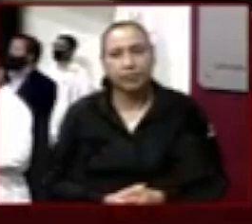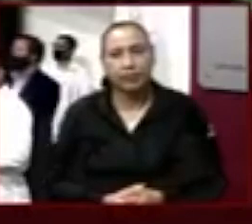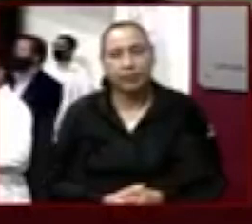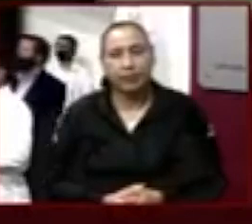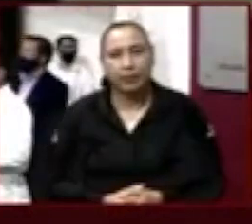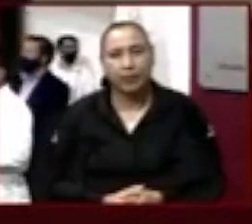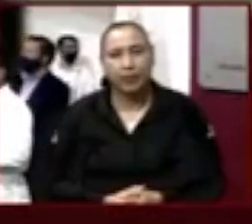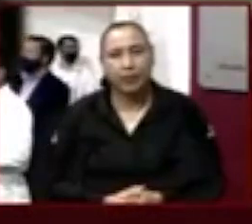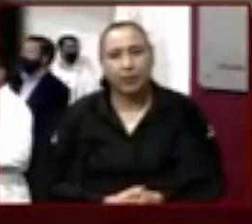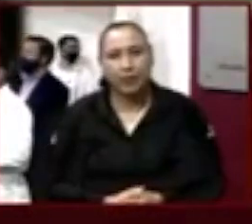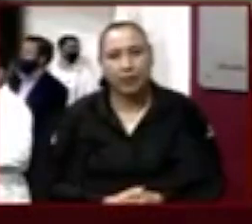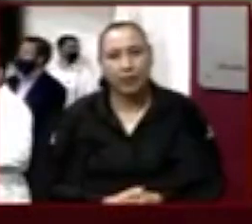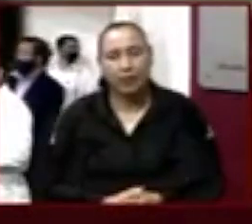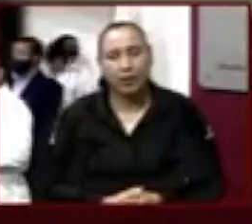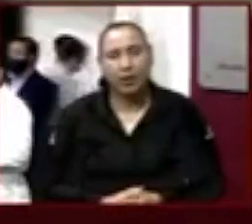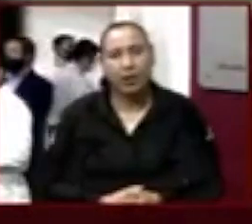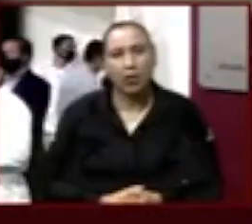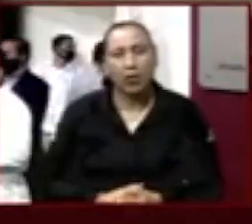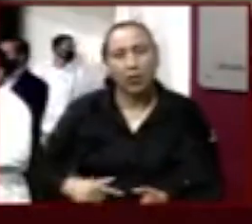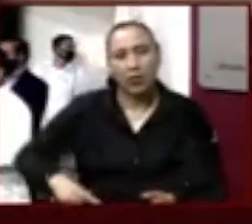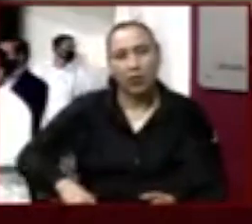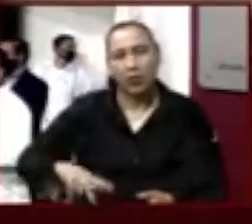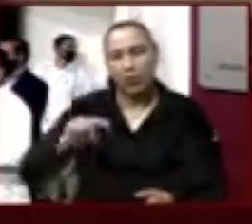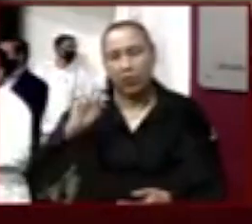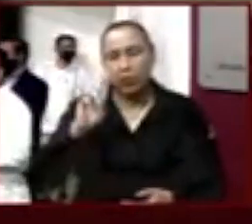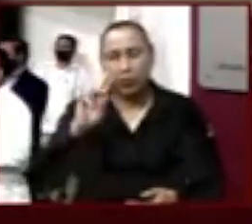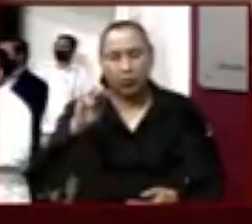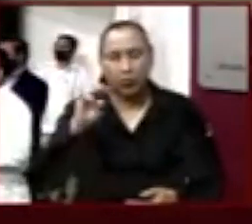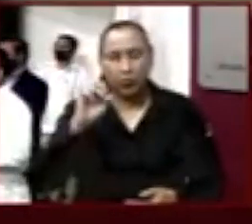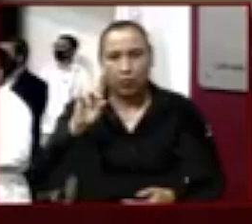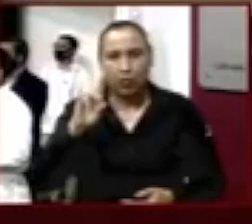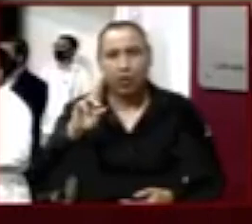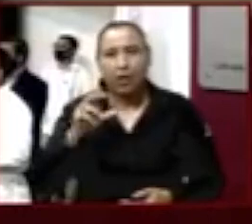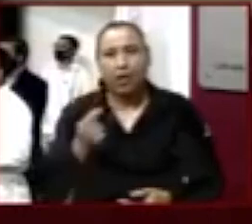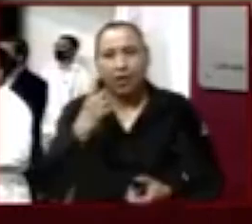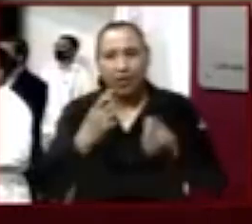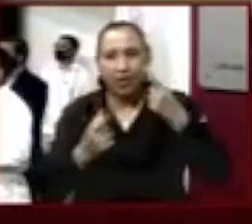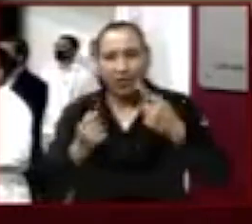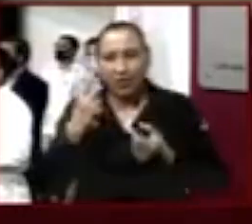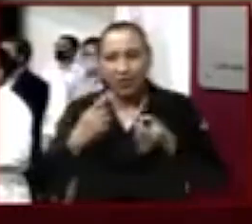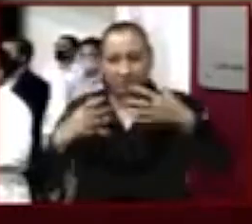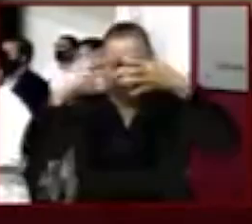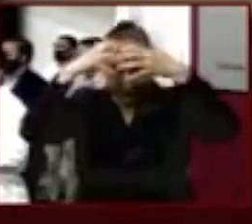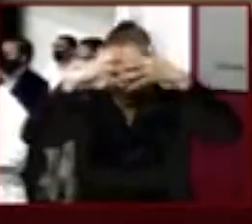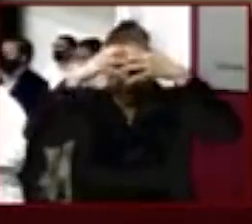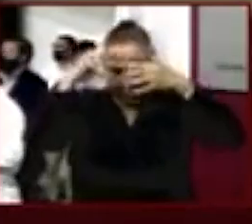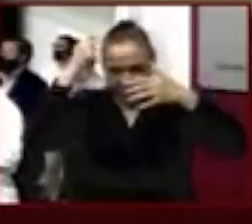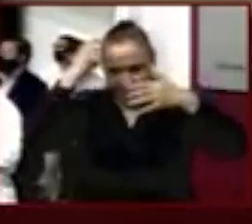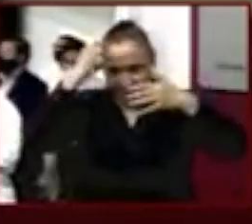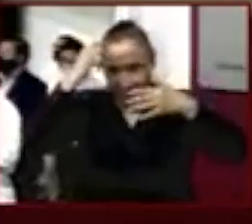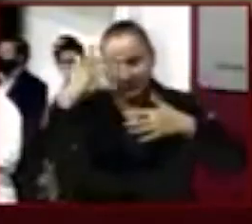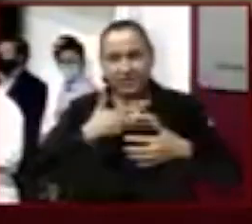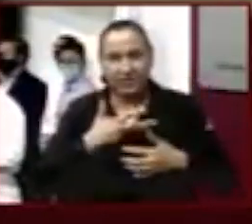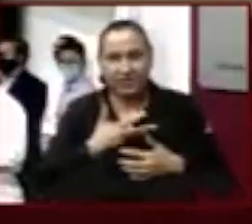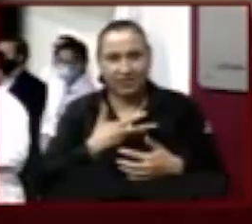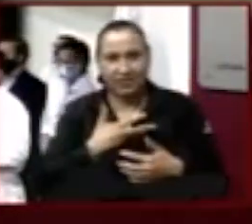El único tumor que existe en este Congreso es el tumor en el cerebro que tienen algunos compañeros. Ese es el verdadero tumor que existe. Hay